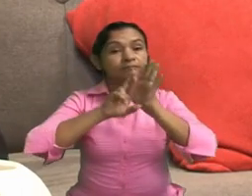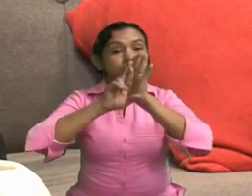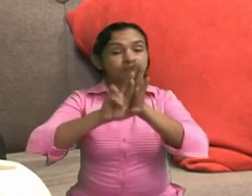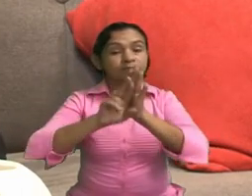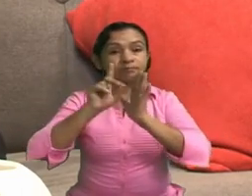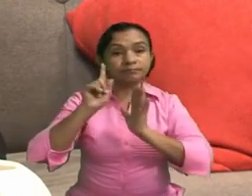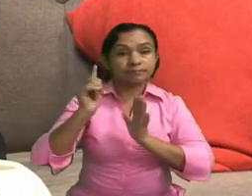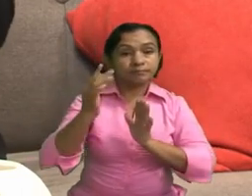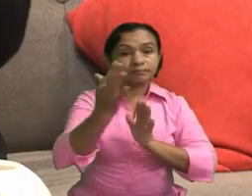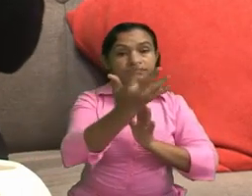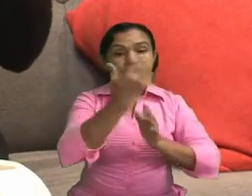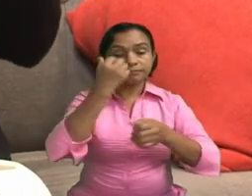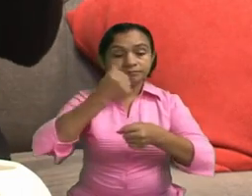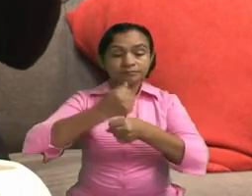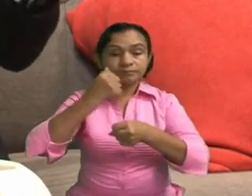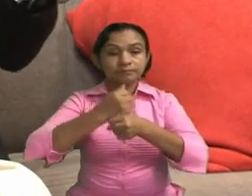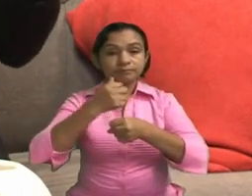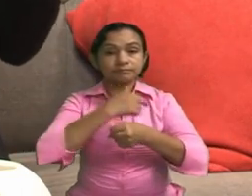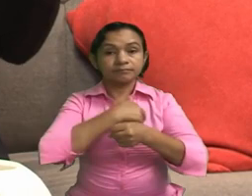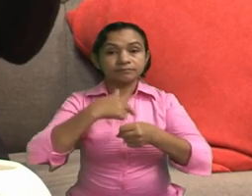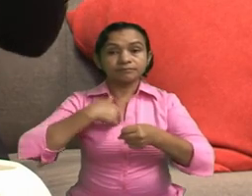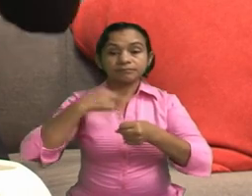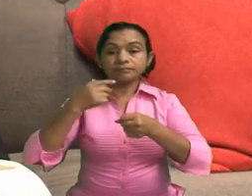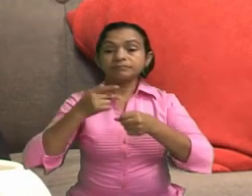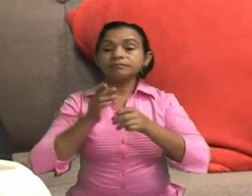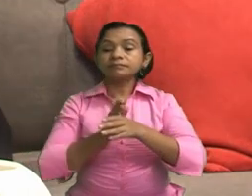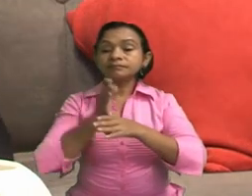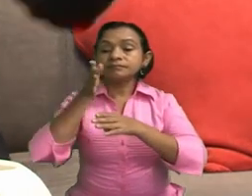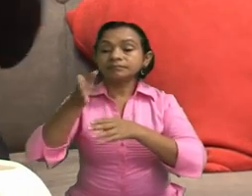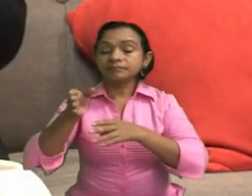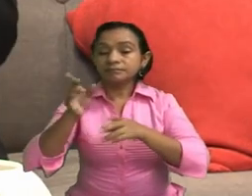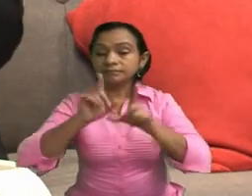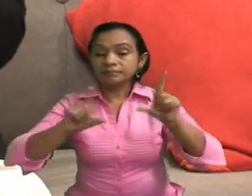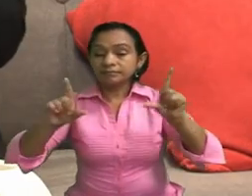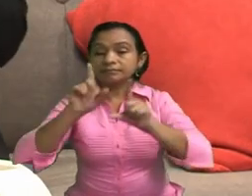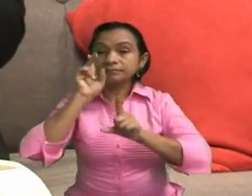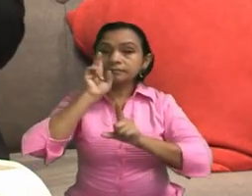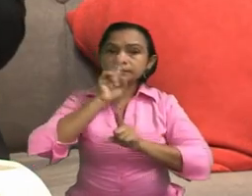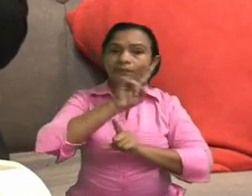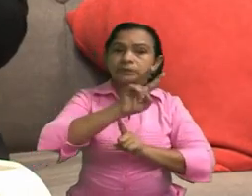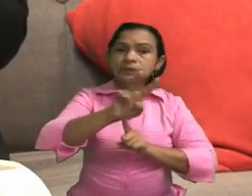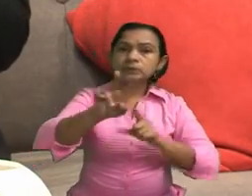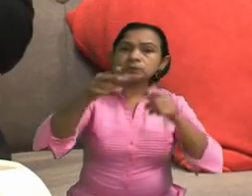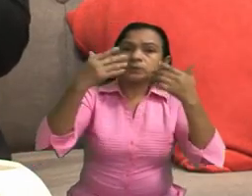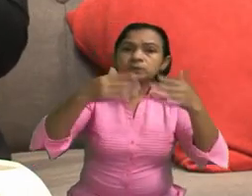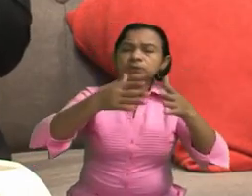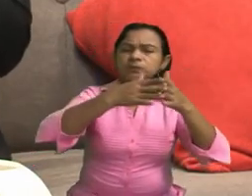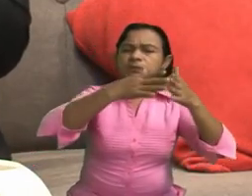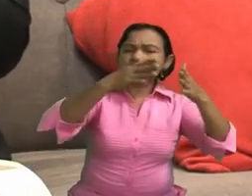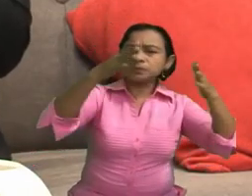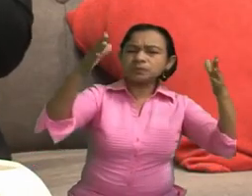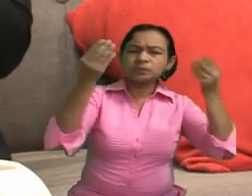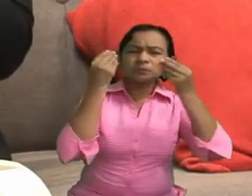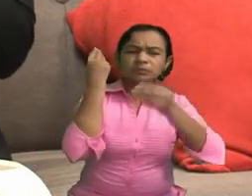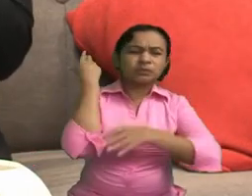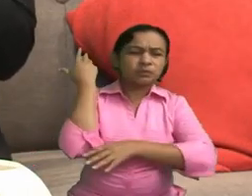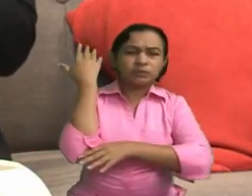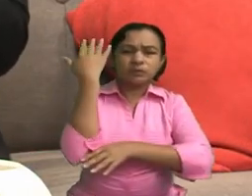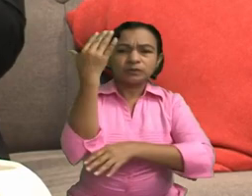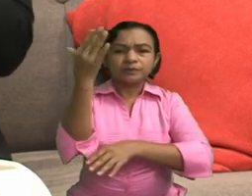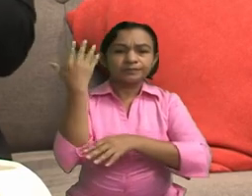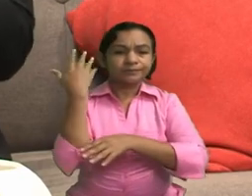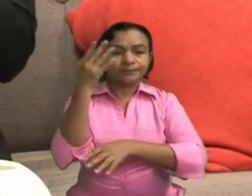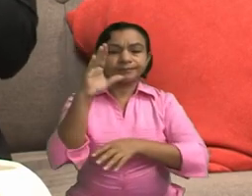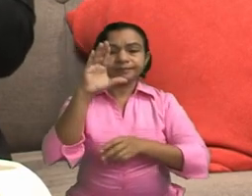estos procesos. Cuando nosotros vamos al territorio y miramos las extensiones donde hay plantaciones forestales o cacao